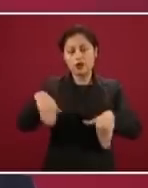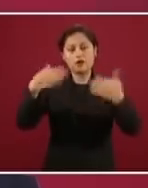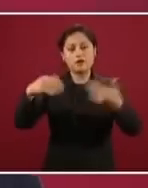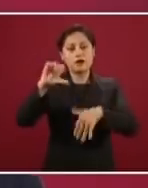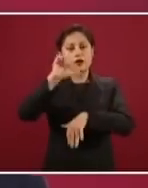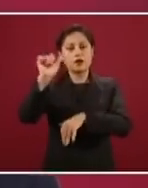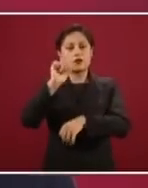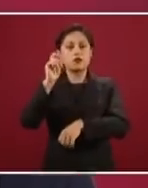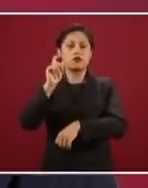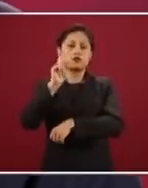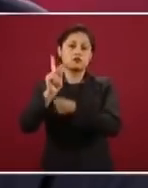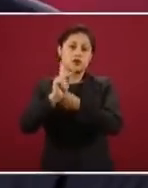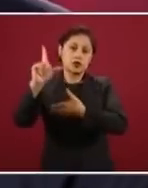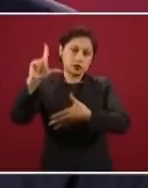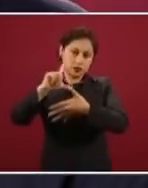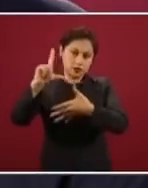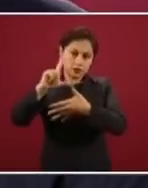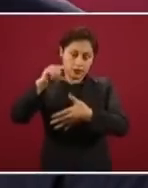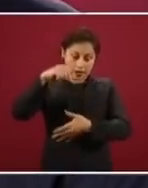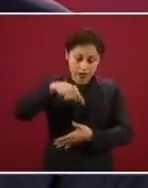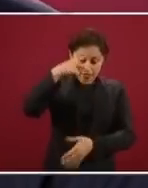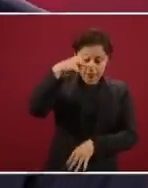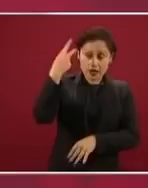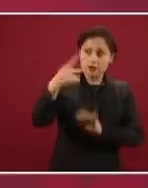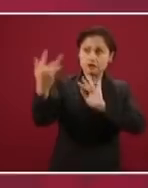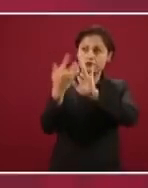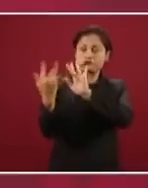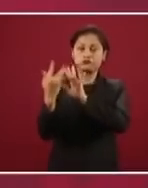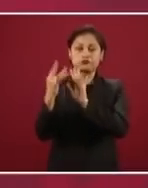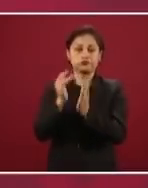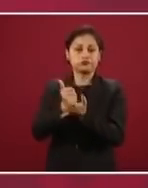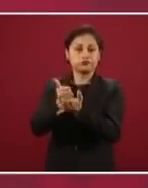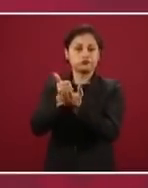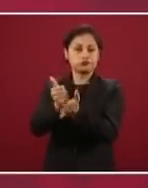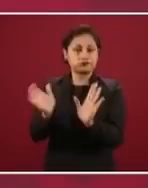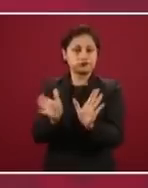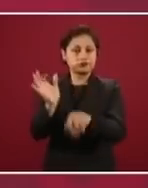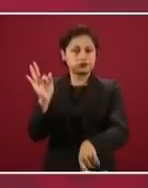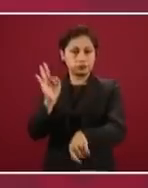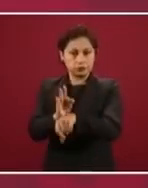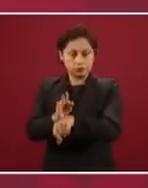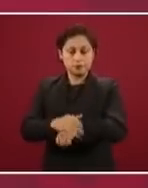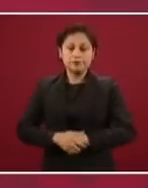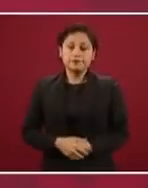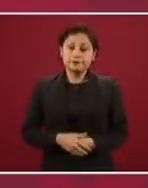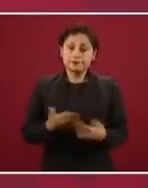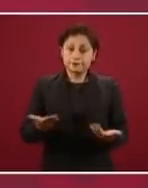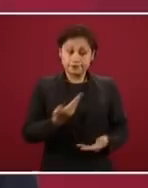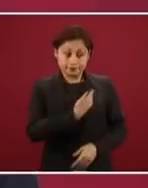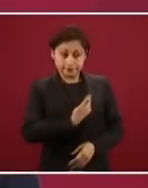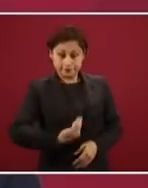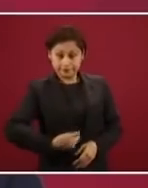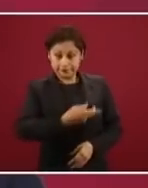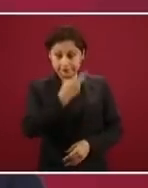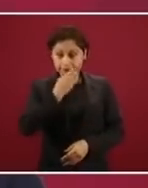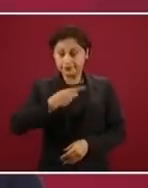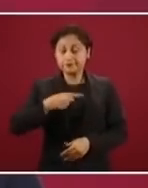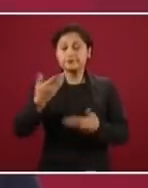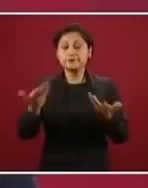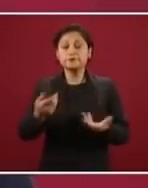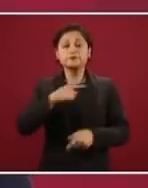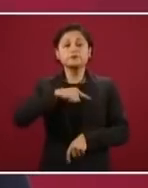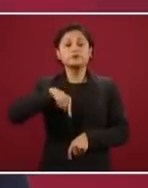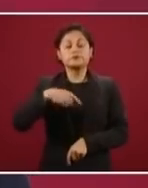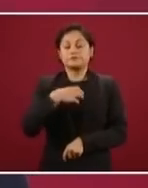desde mexico como mencionó el señor presidente estamos sumamente orgullosos de anunciar un nuevo compromiso de microsoft con